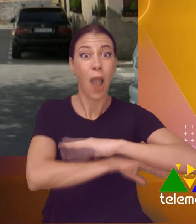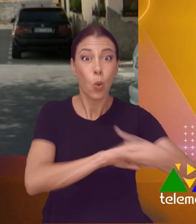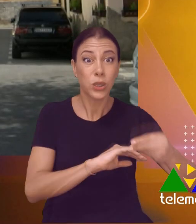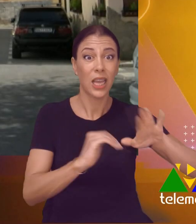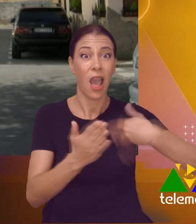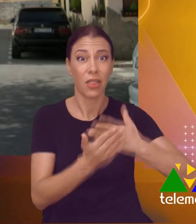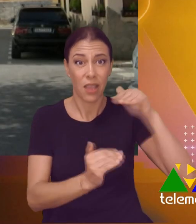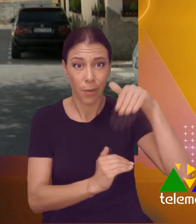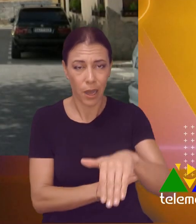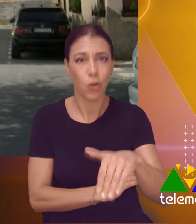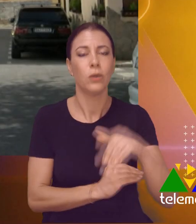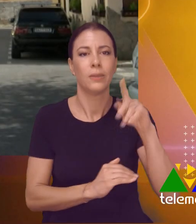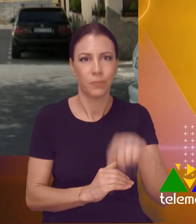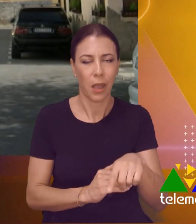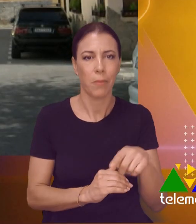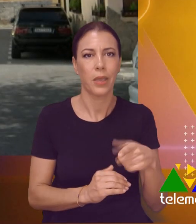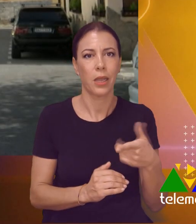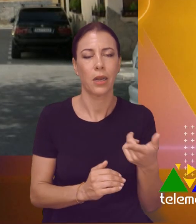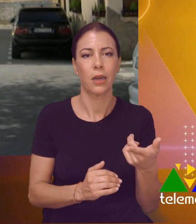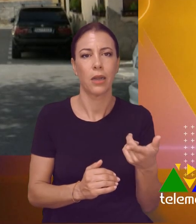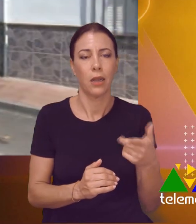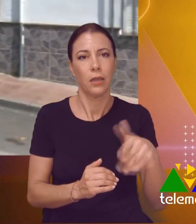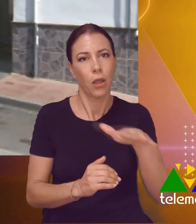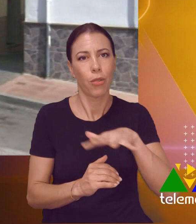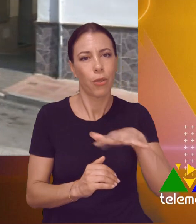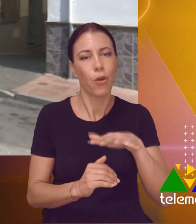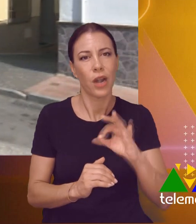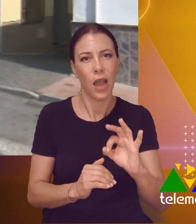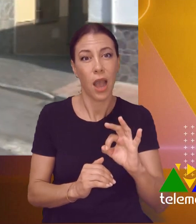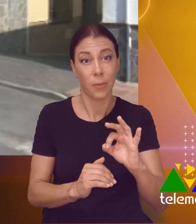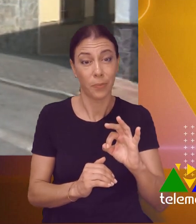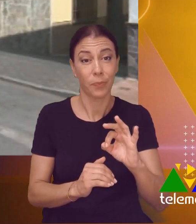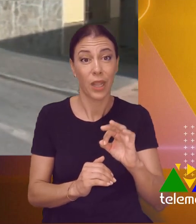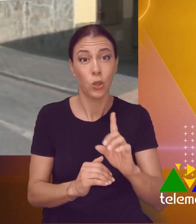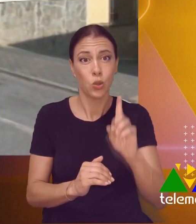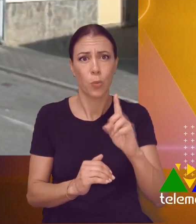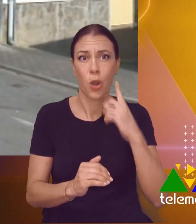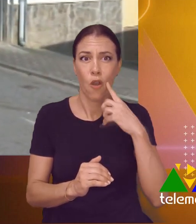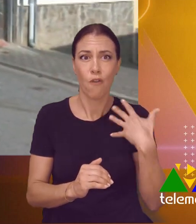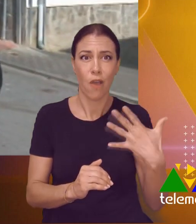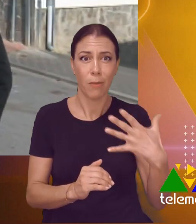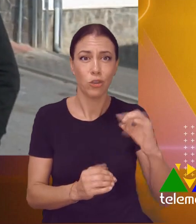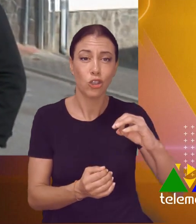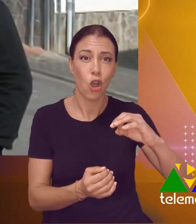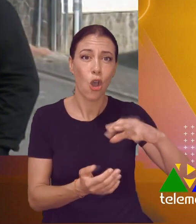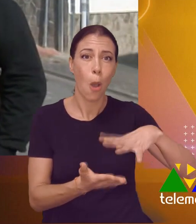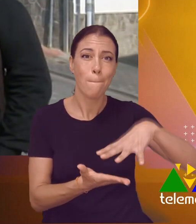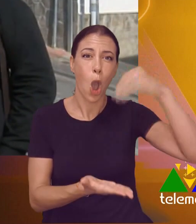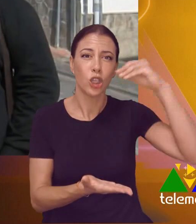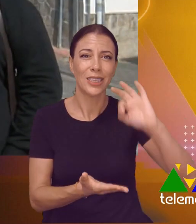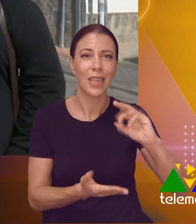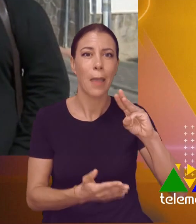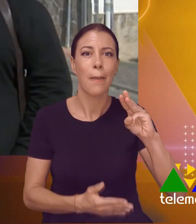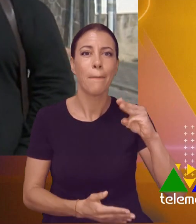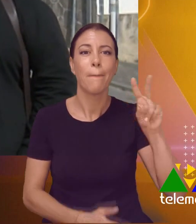de la Angustia, el famoso monte de los Perdidos del Vicario, que son ramblas, la más importante que